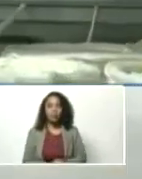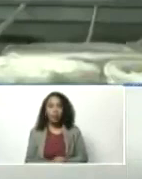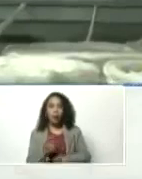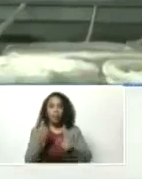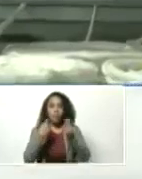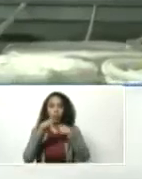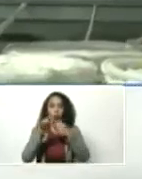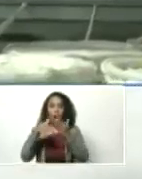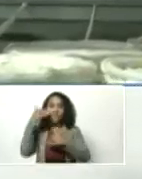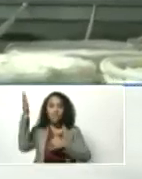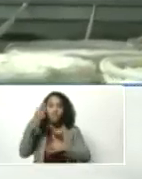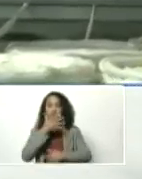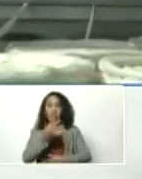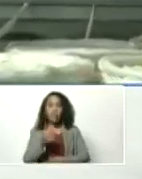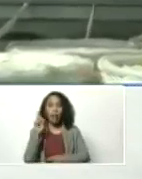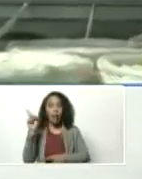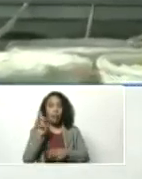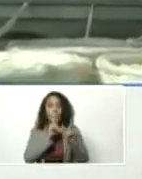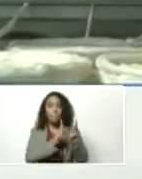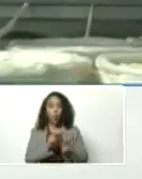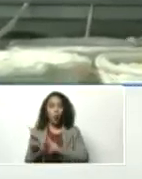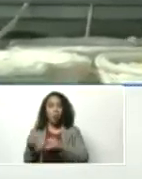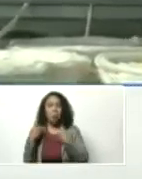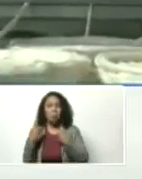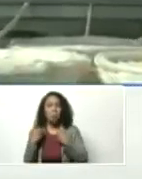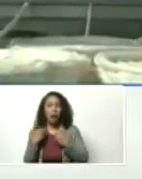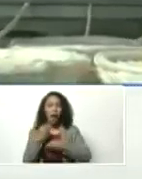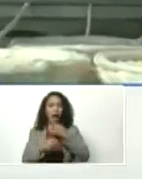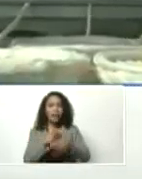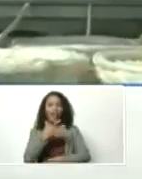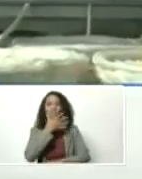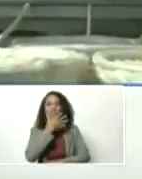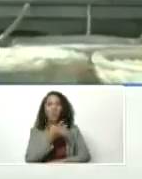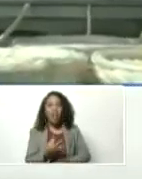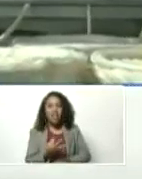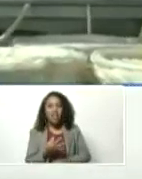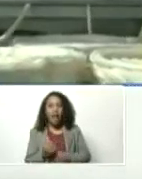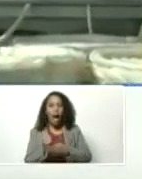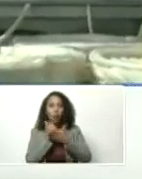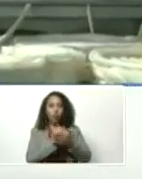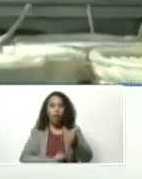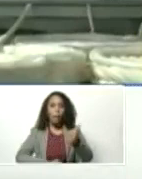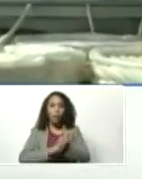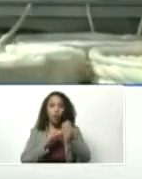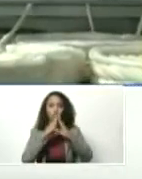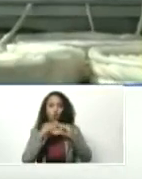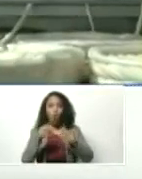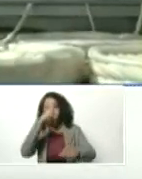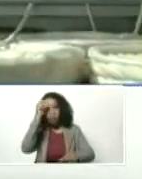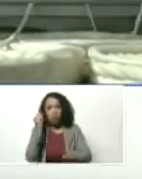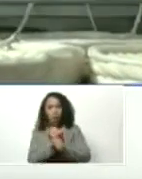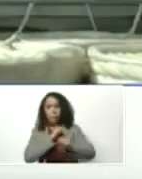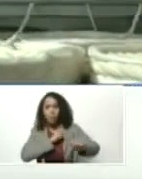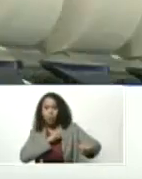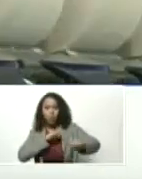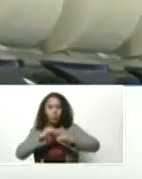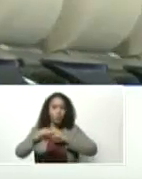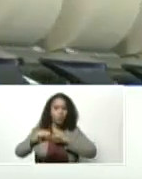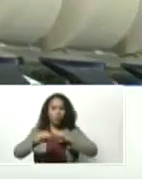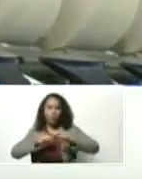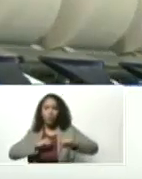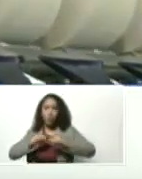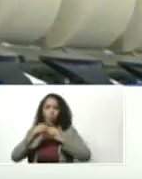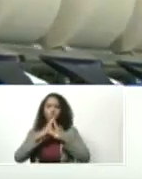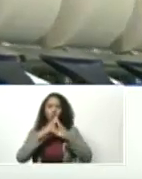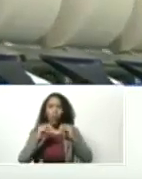Exporta Fácil, que es el programa para facilitar todas las gestiones,